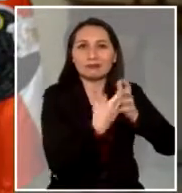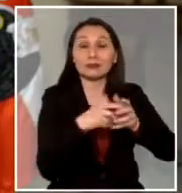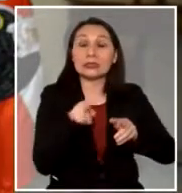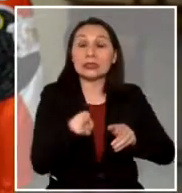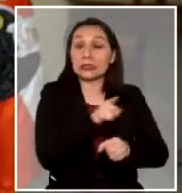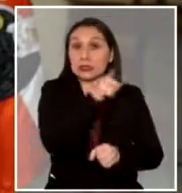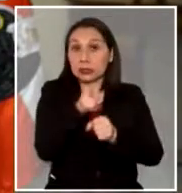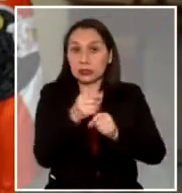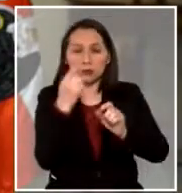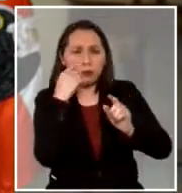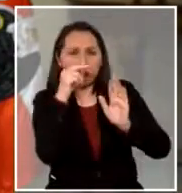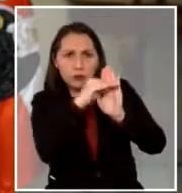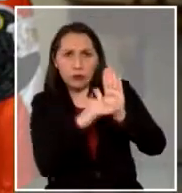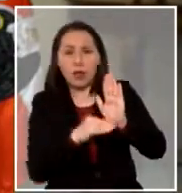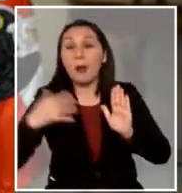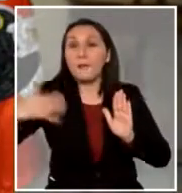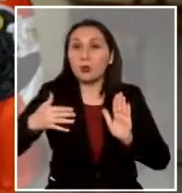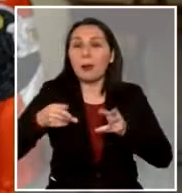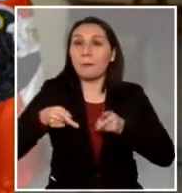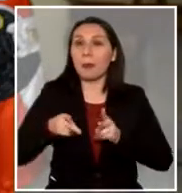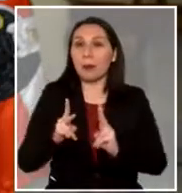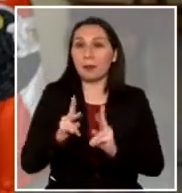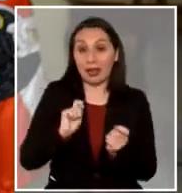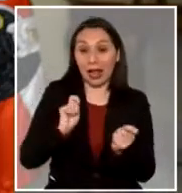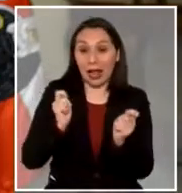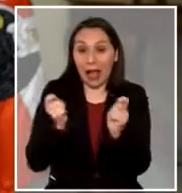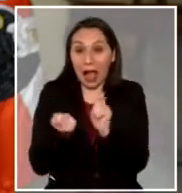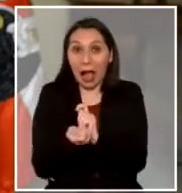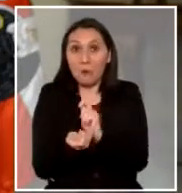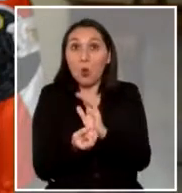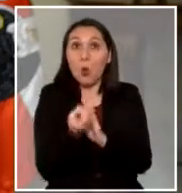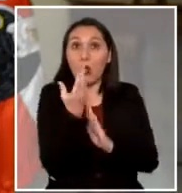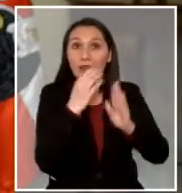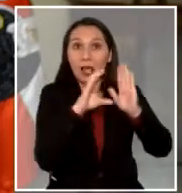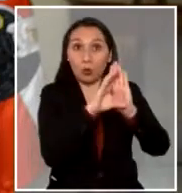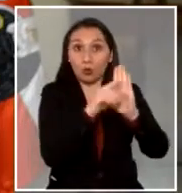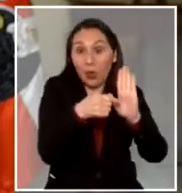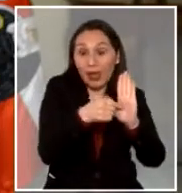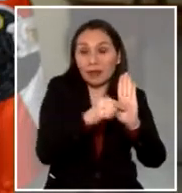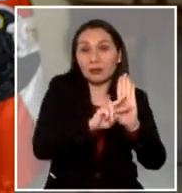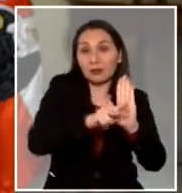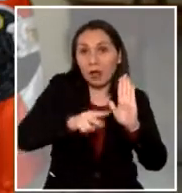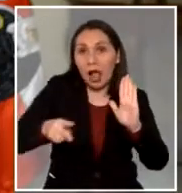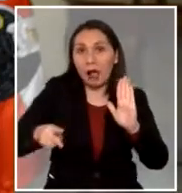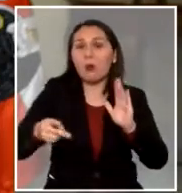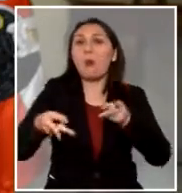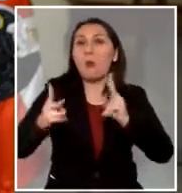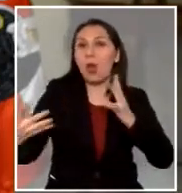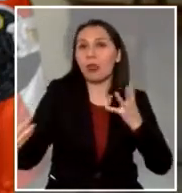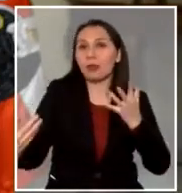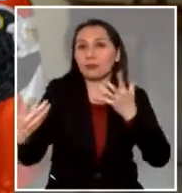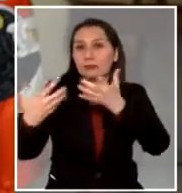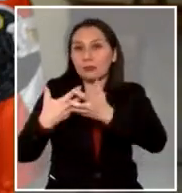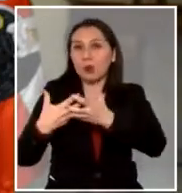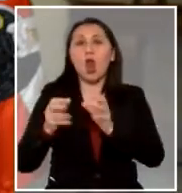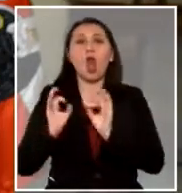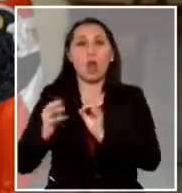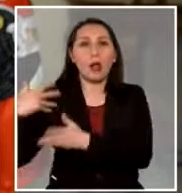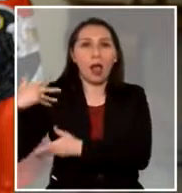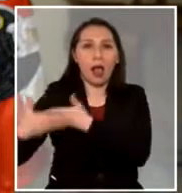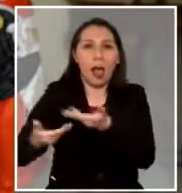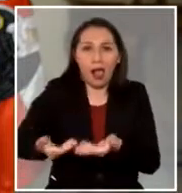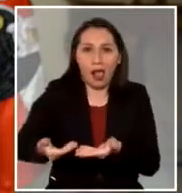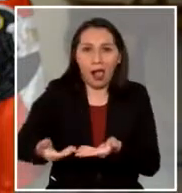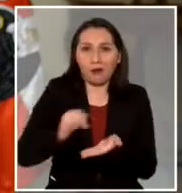disposiciones son muy importantes porque permiten que los cambios que introducen la nueva constitución sean compatibles con el normal funcionamiento